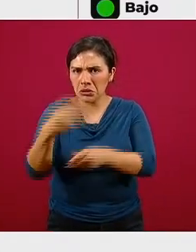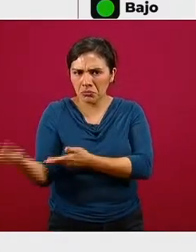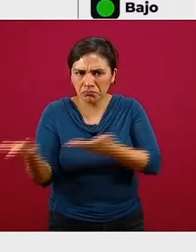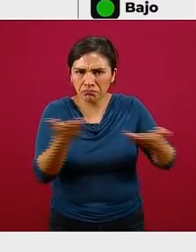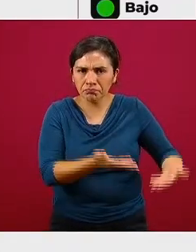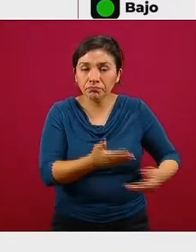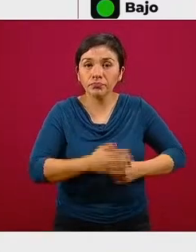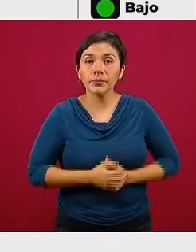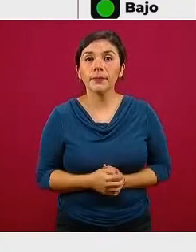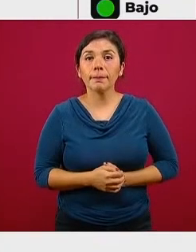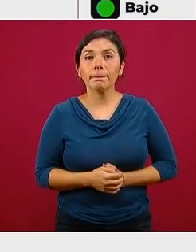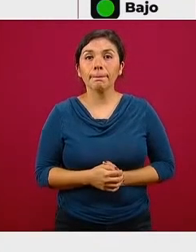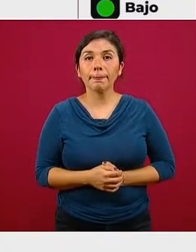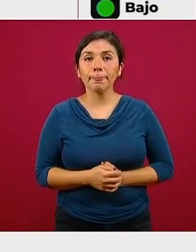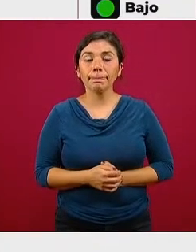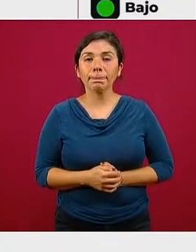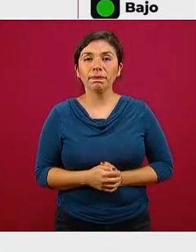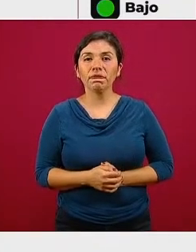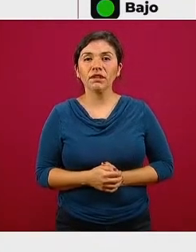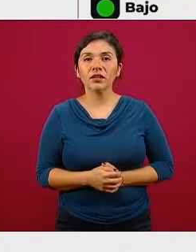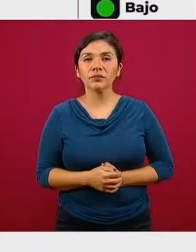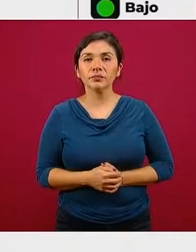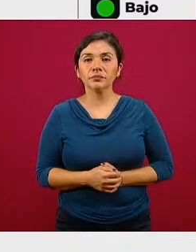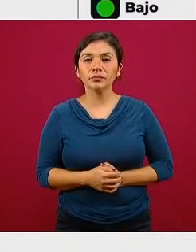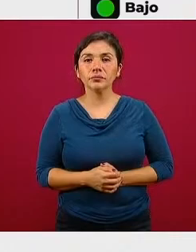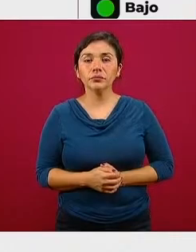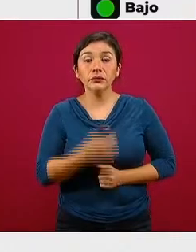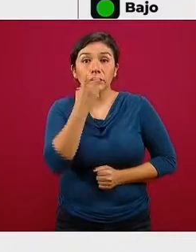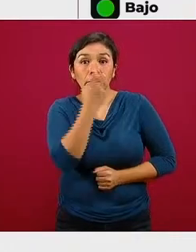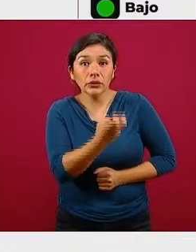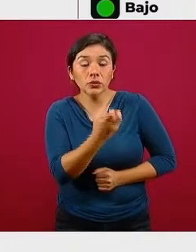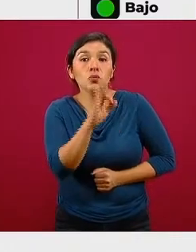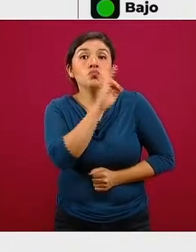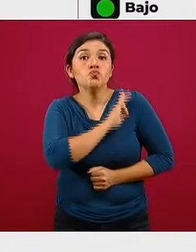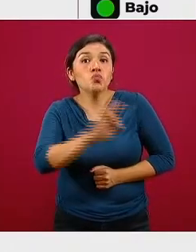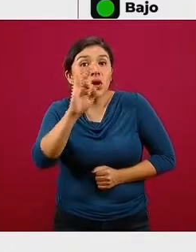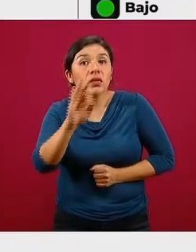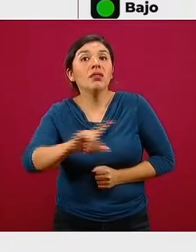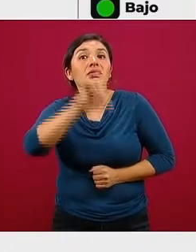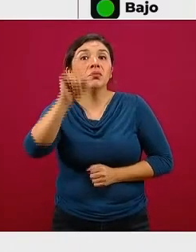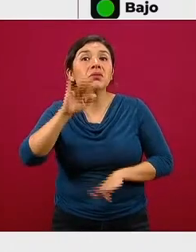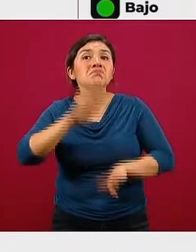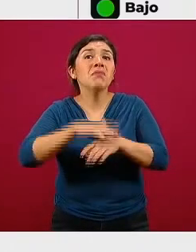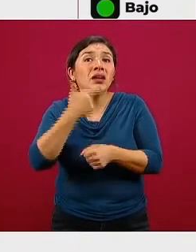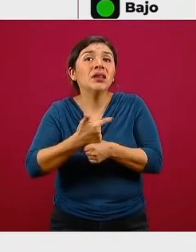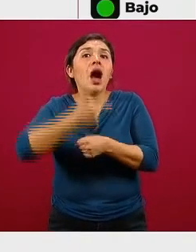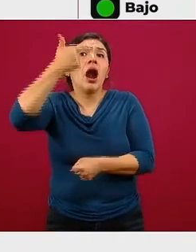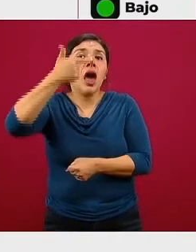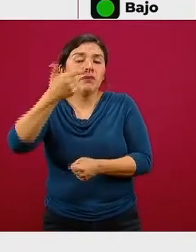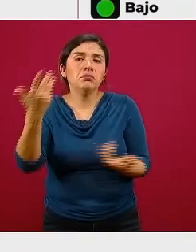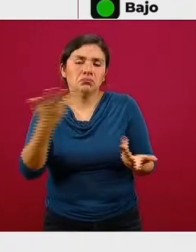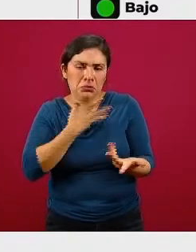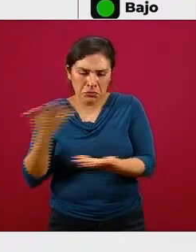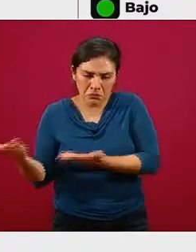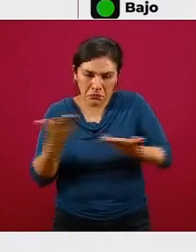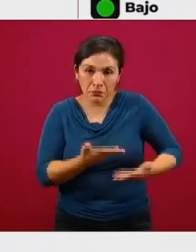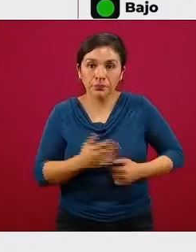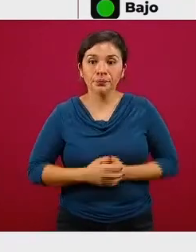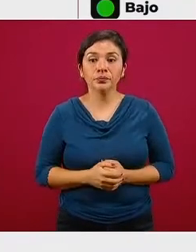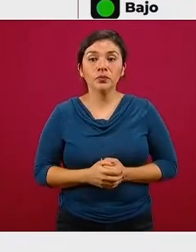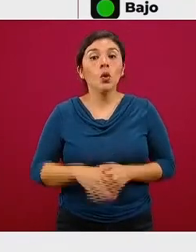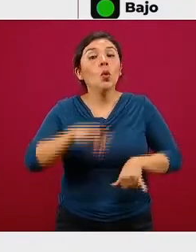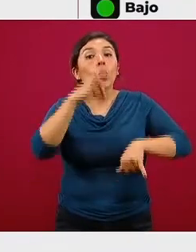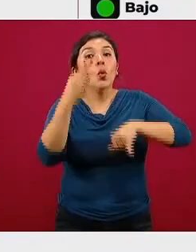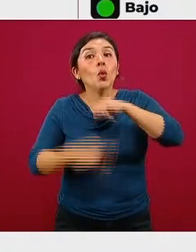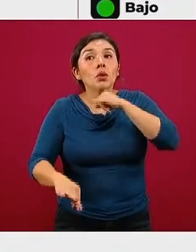en hospitalización y de síndrome COVID, que potencialmente se pueden agravar en cierto momento. La siguiente, por favor.